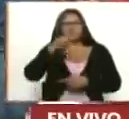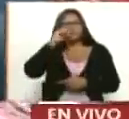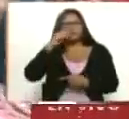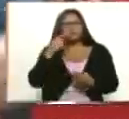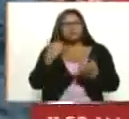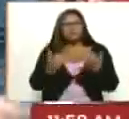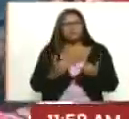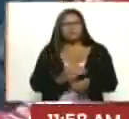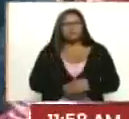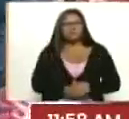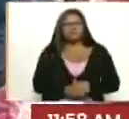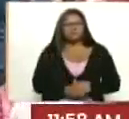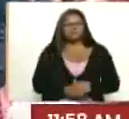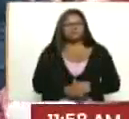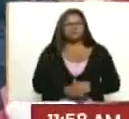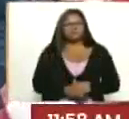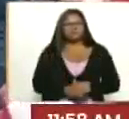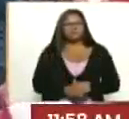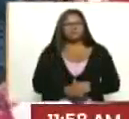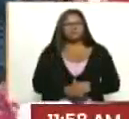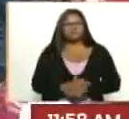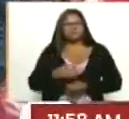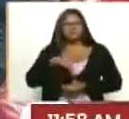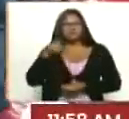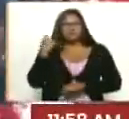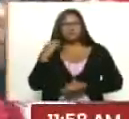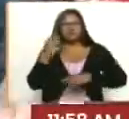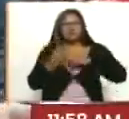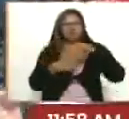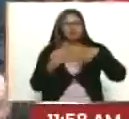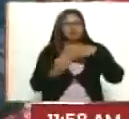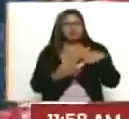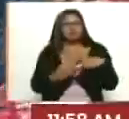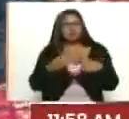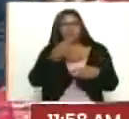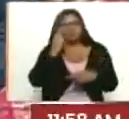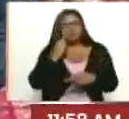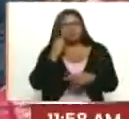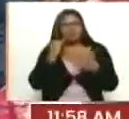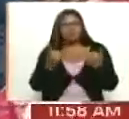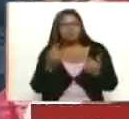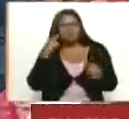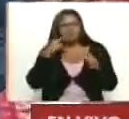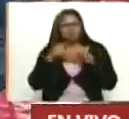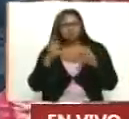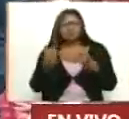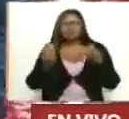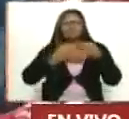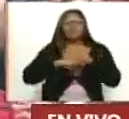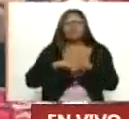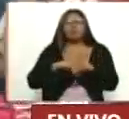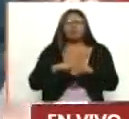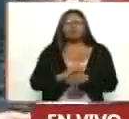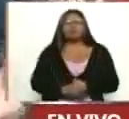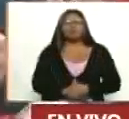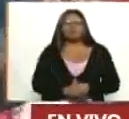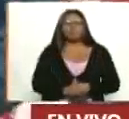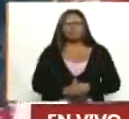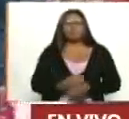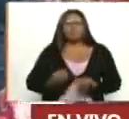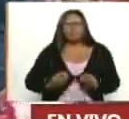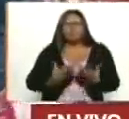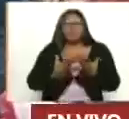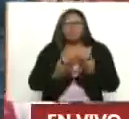Para que así continúen los logros de la revolución bolivariana. De esta manera, el pueblo guariqueño